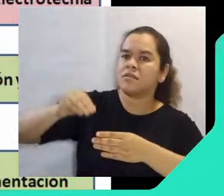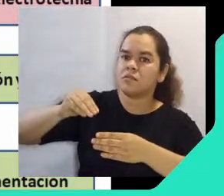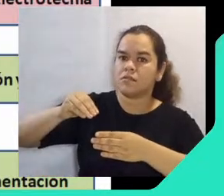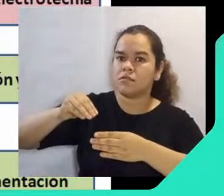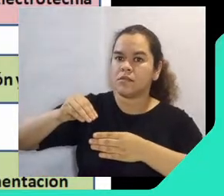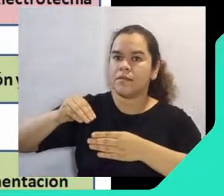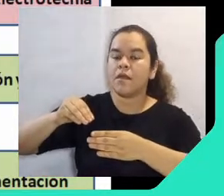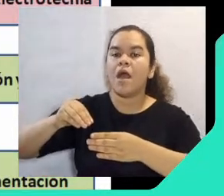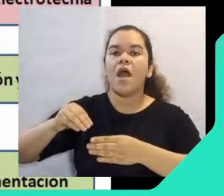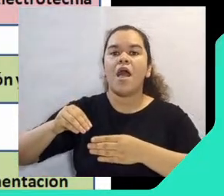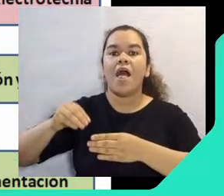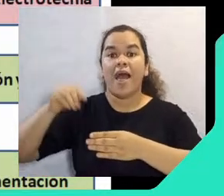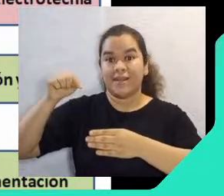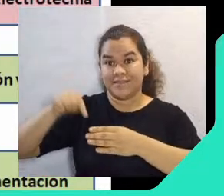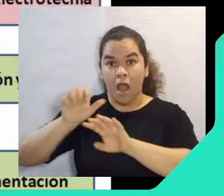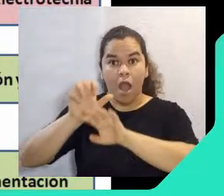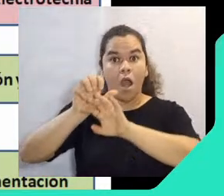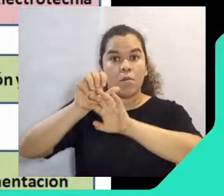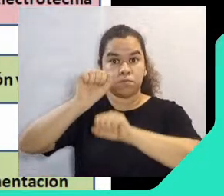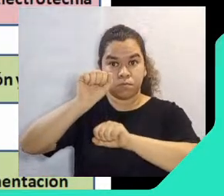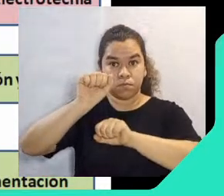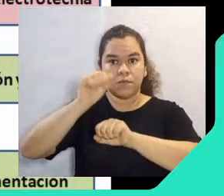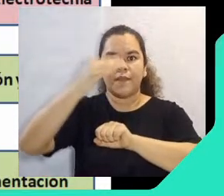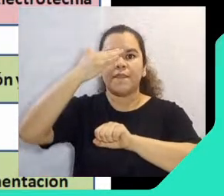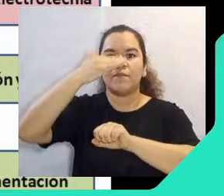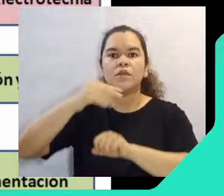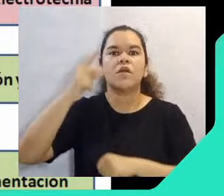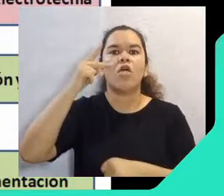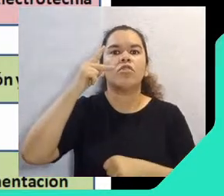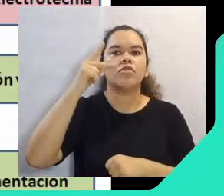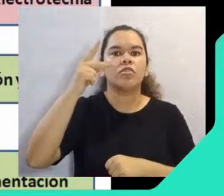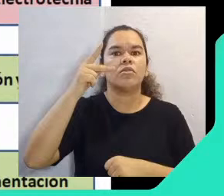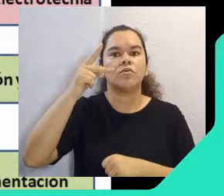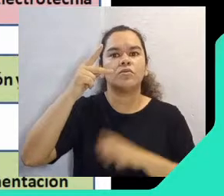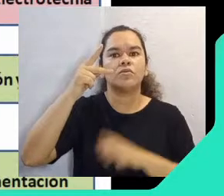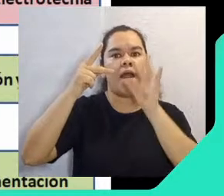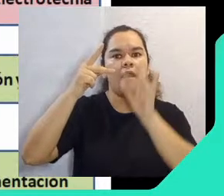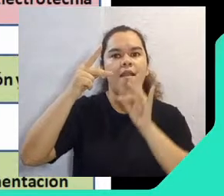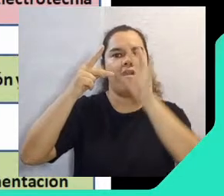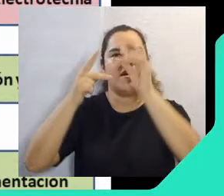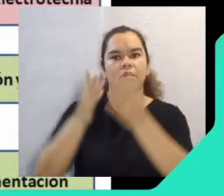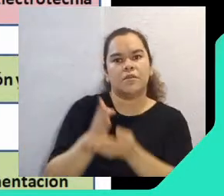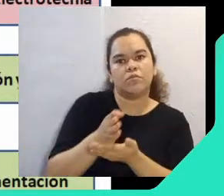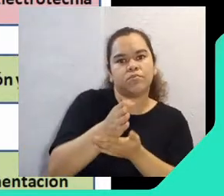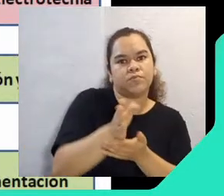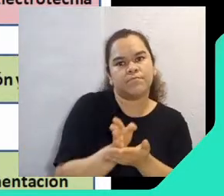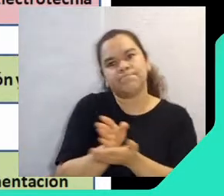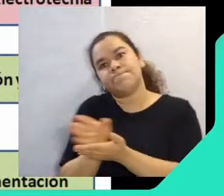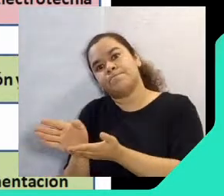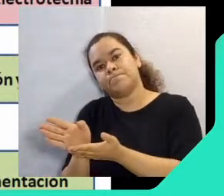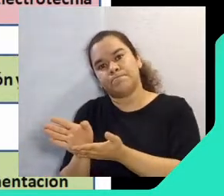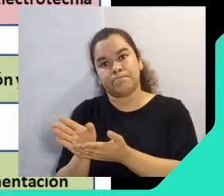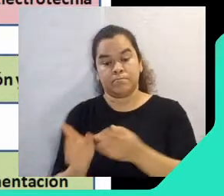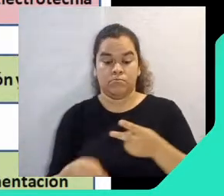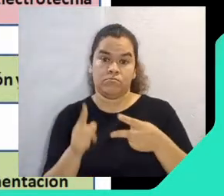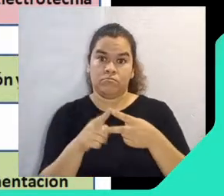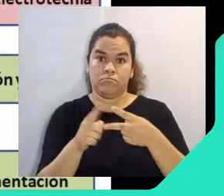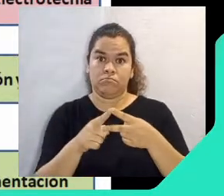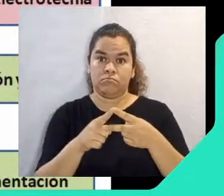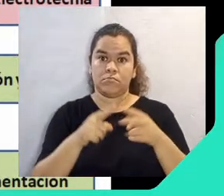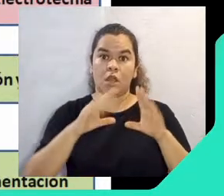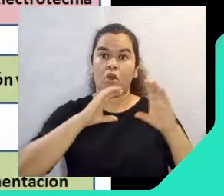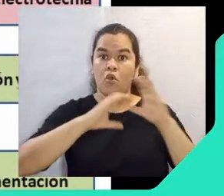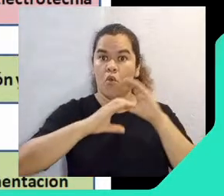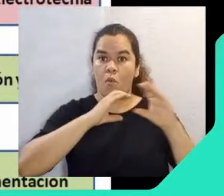2 orientaciones de grado, que ustedes deben optar una de ellas en cuarto año, y que son una es comunicaciones y otra